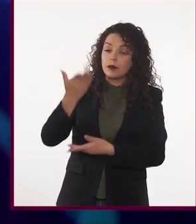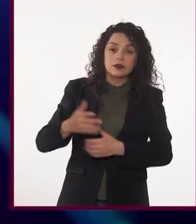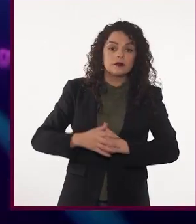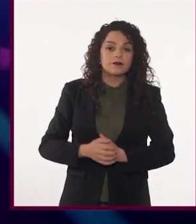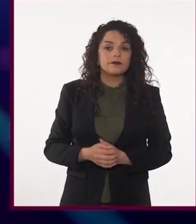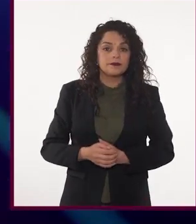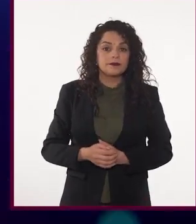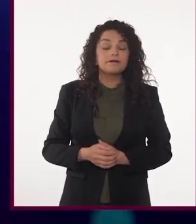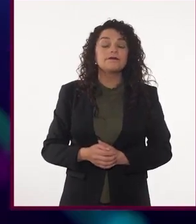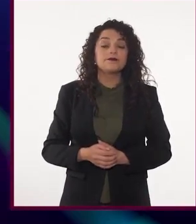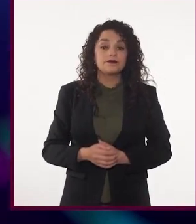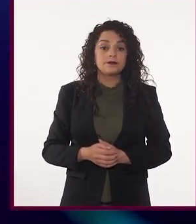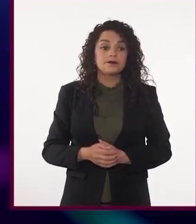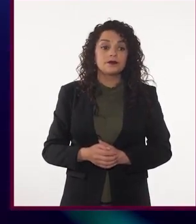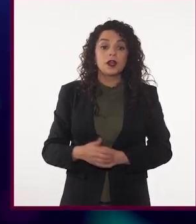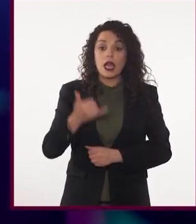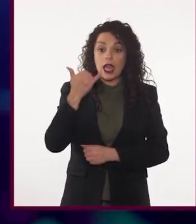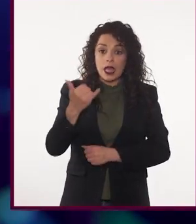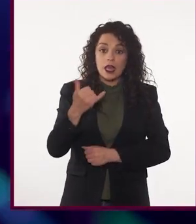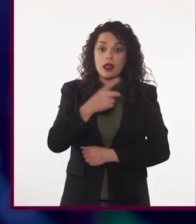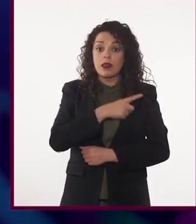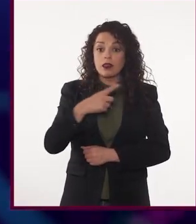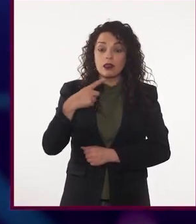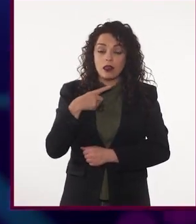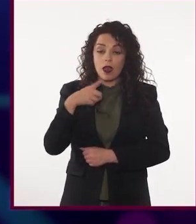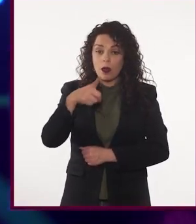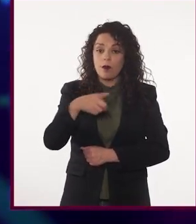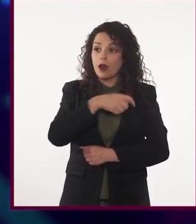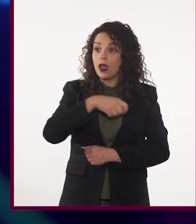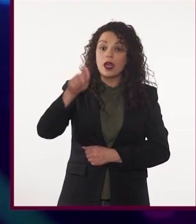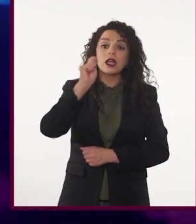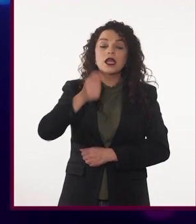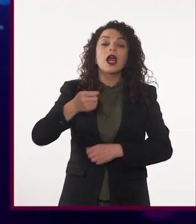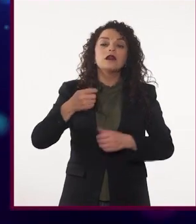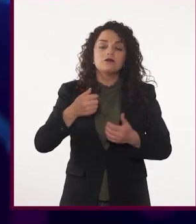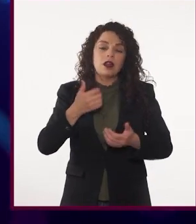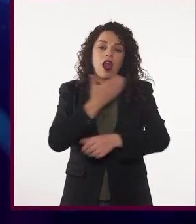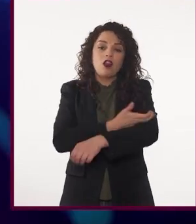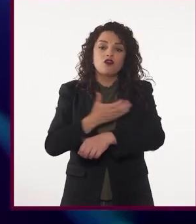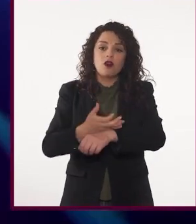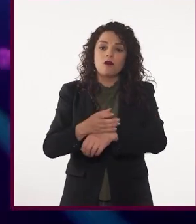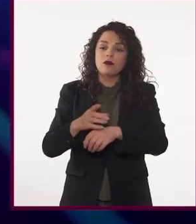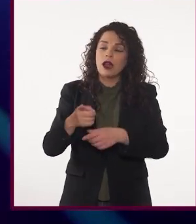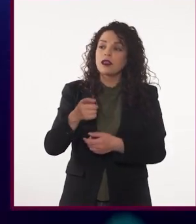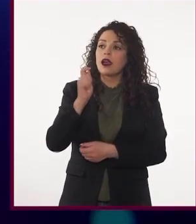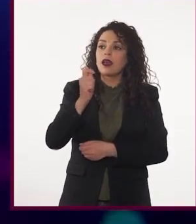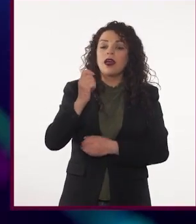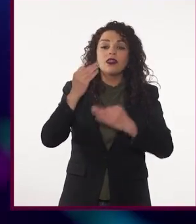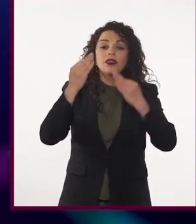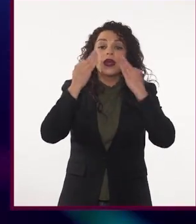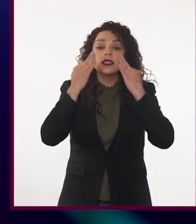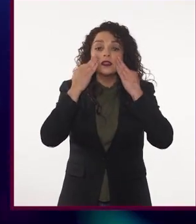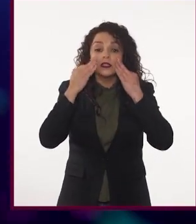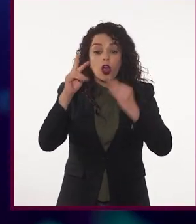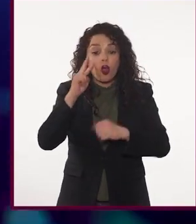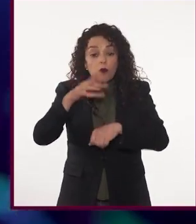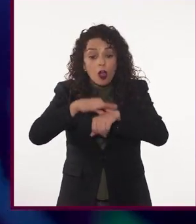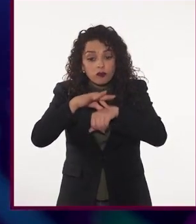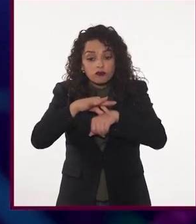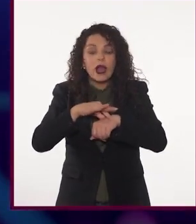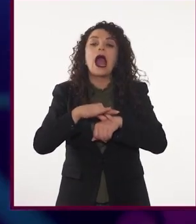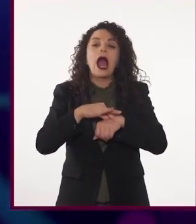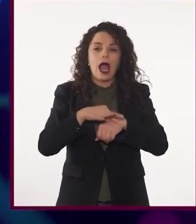que lleves a personas que hayan observado esto. ¿no? Si no llevas a